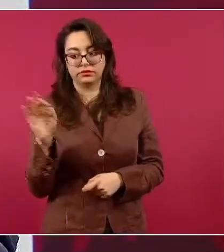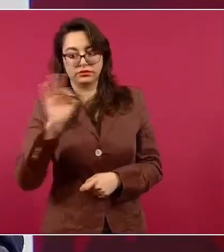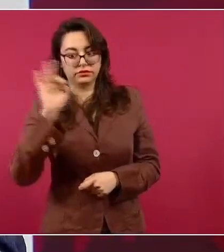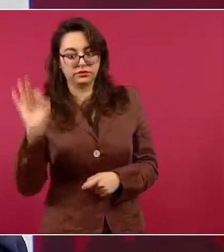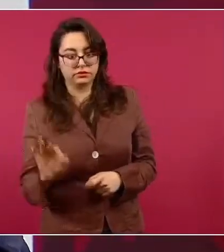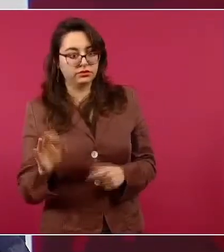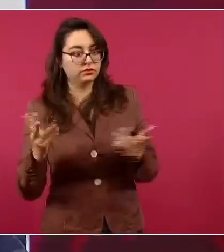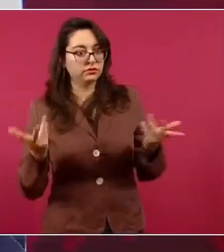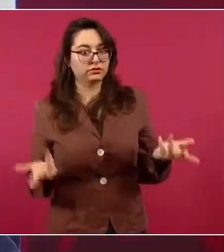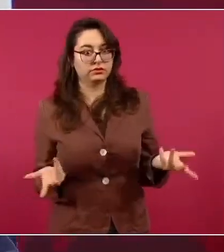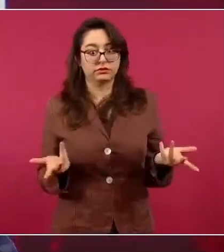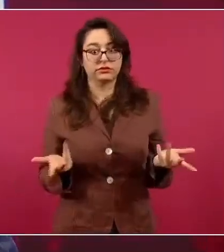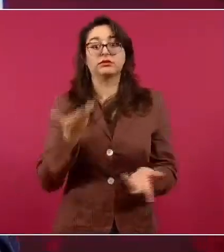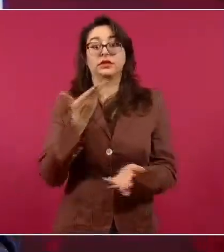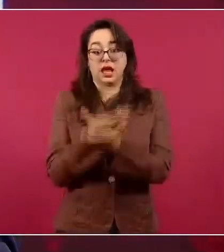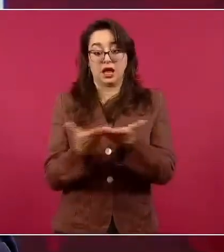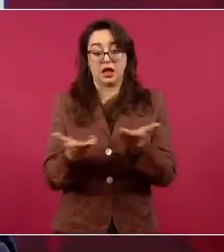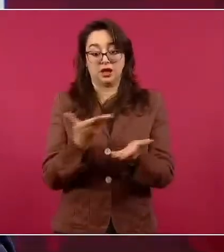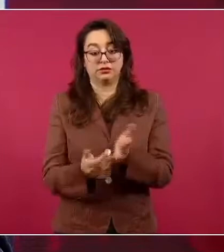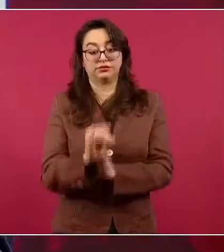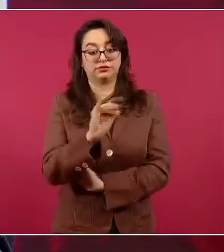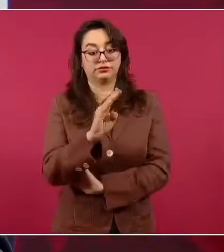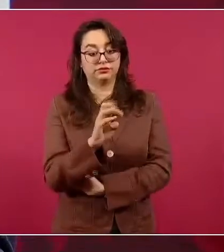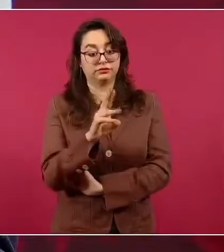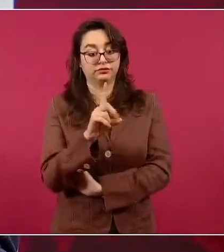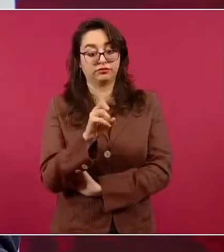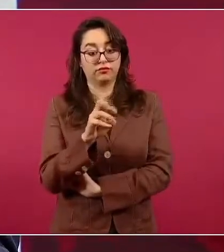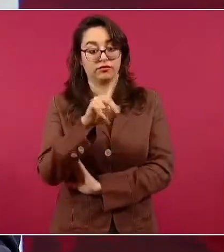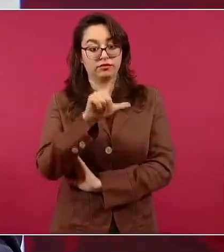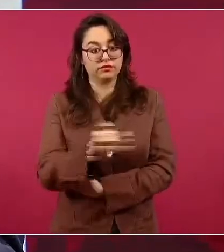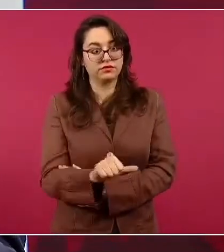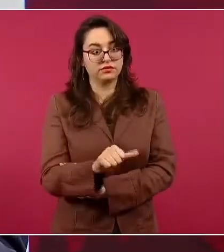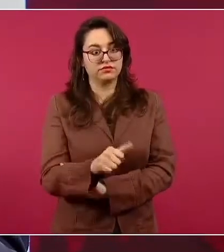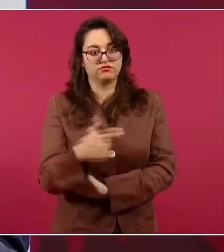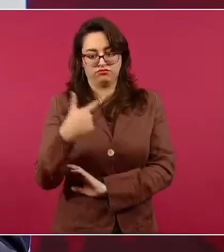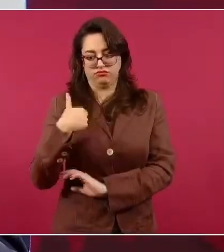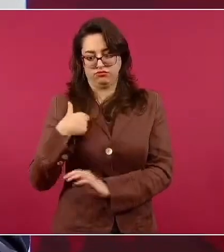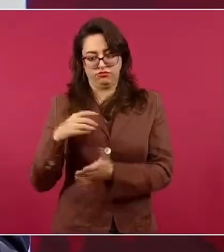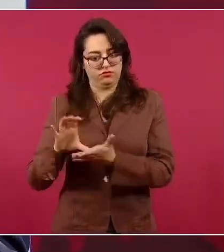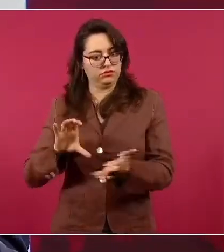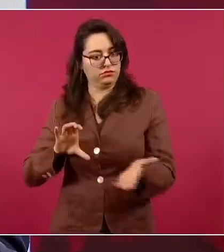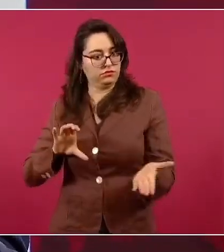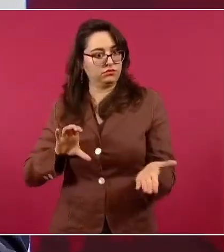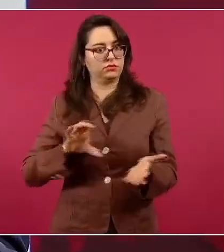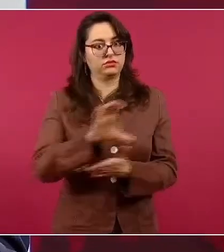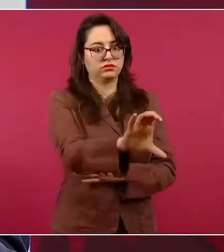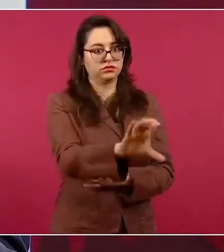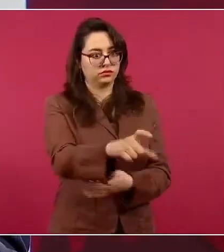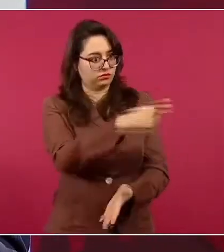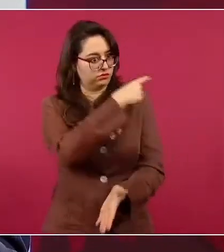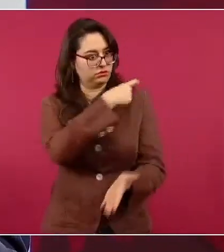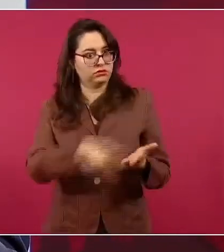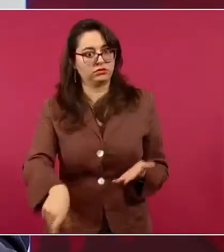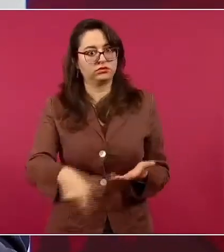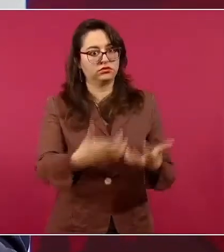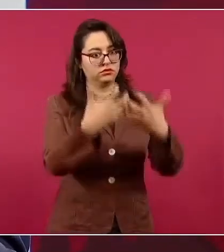ese 39 se convierte en 55. Por eso hablo de nacionalización.